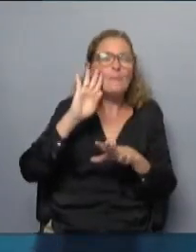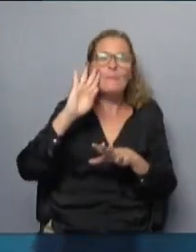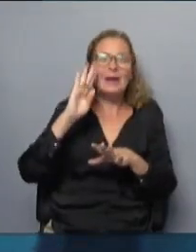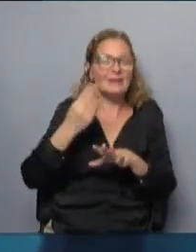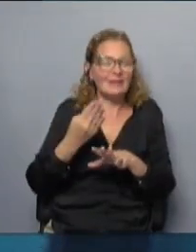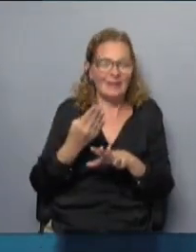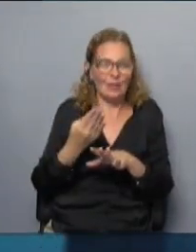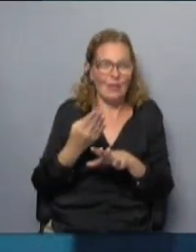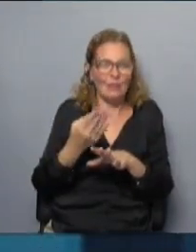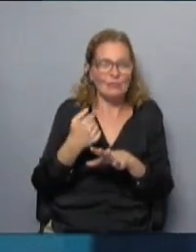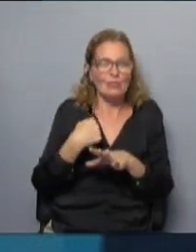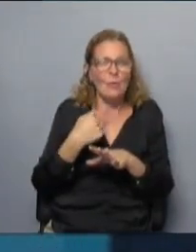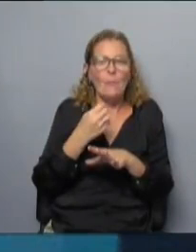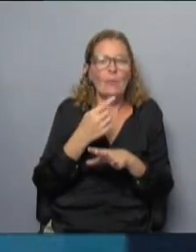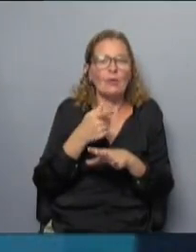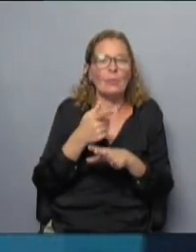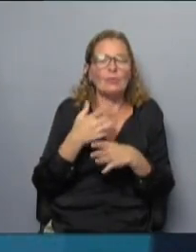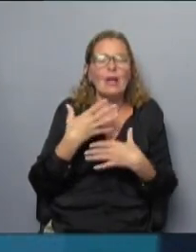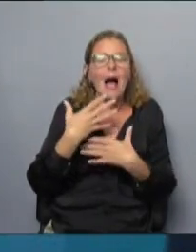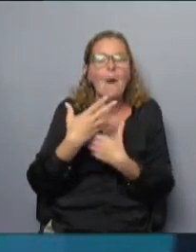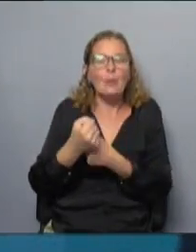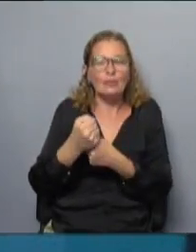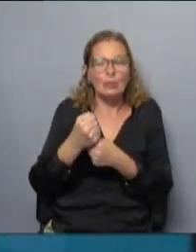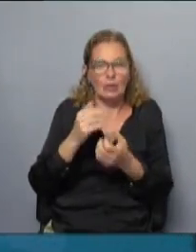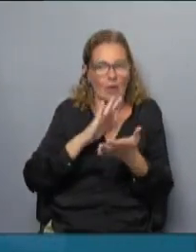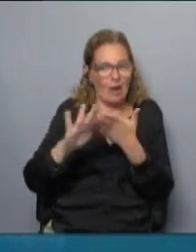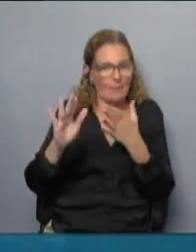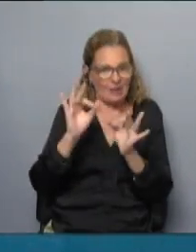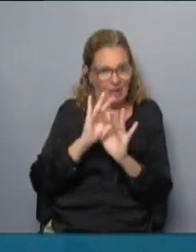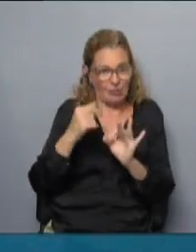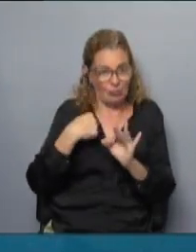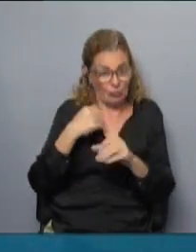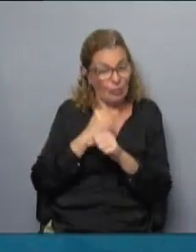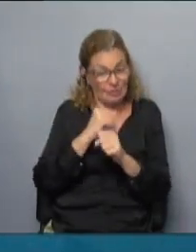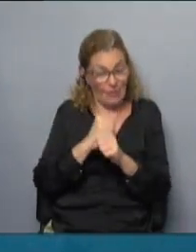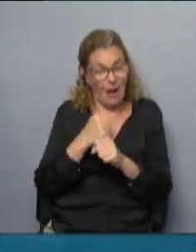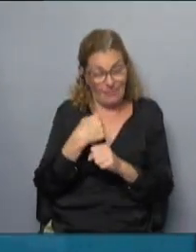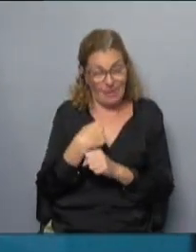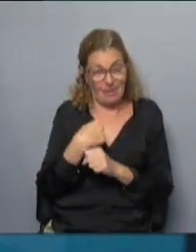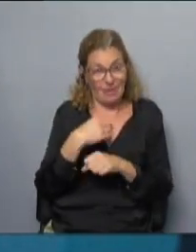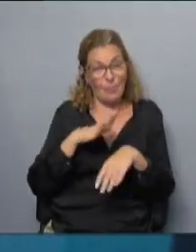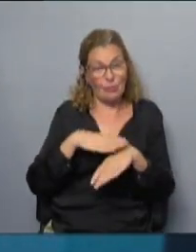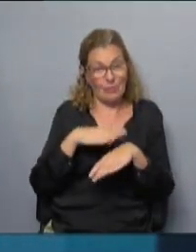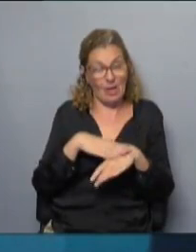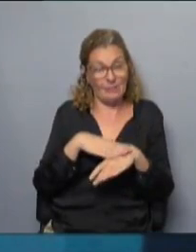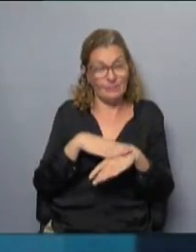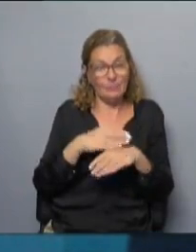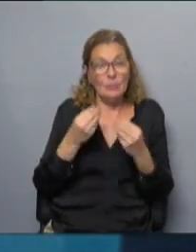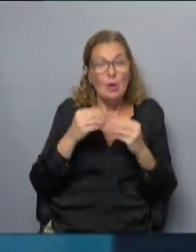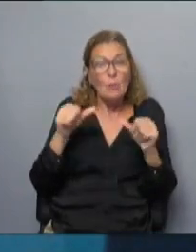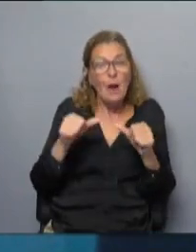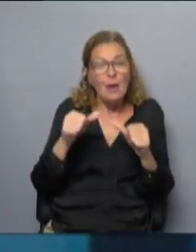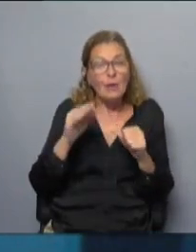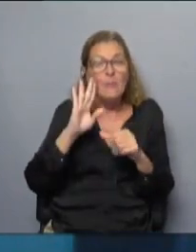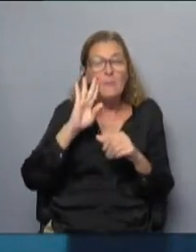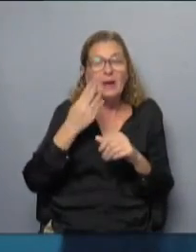por supuesto que yo reciba quienes deben garantizar que no se escape nadie porque ese milagro si dentro de eso como algo que se